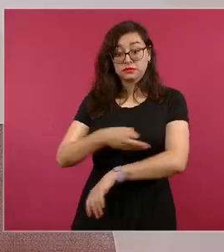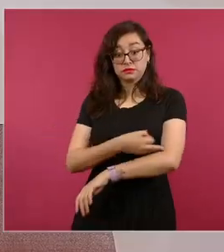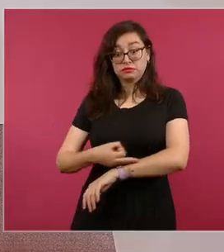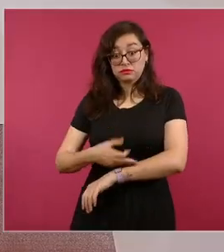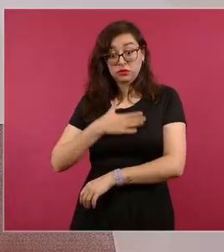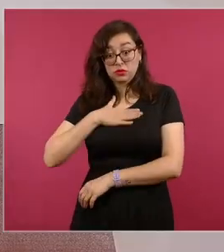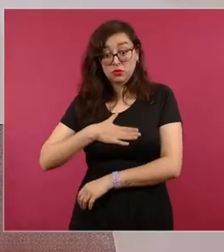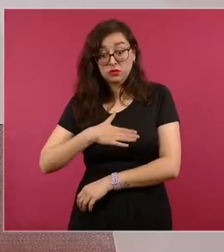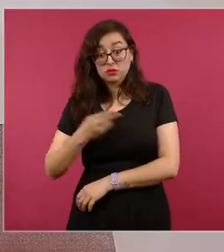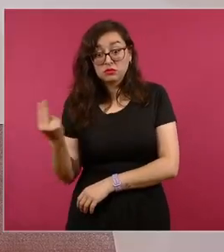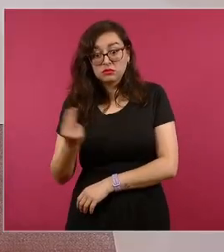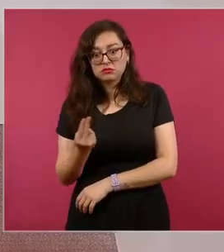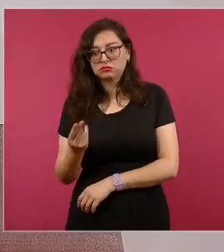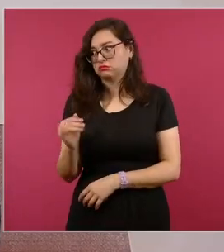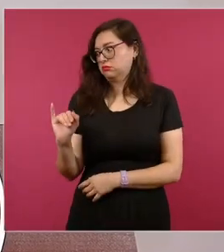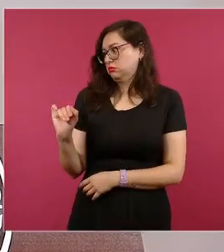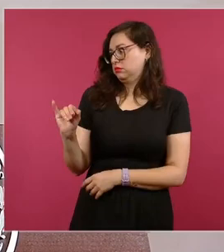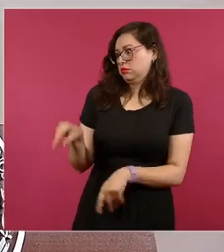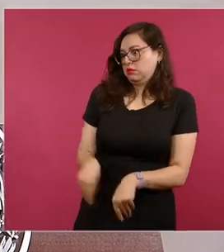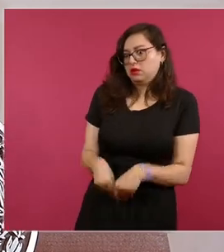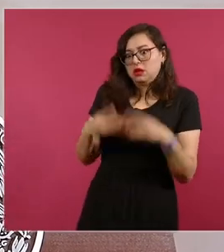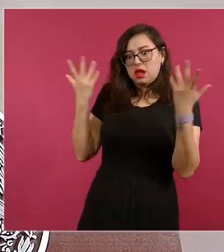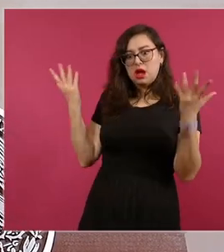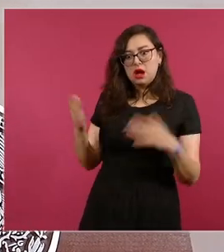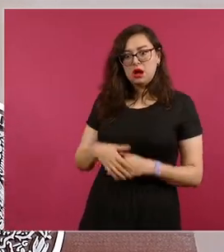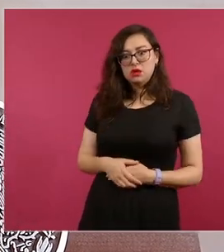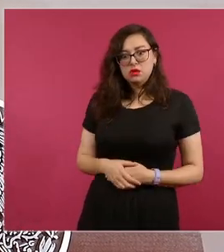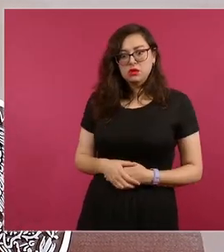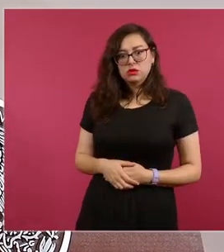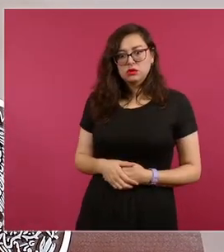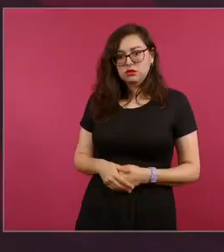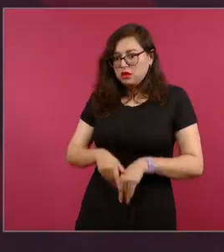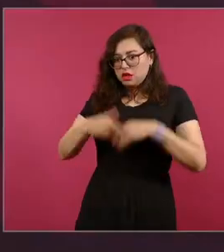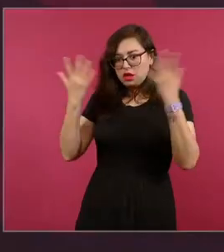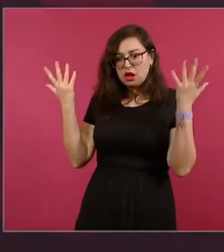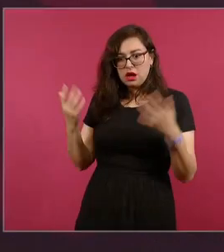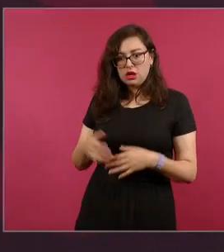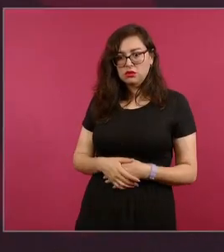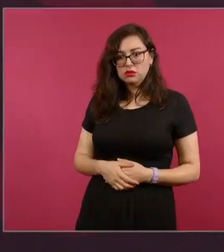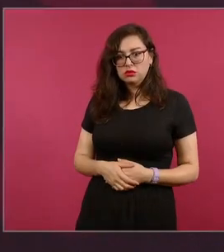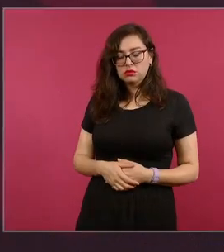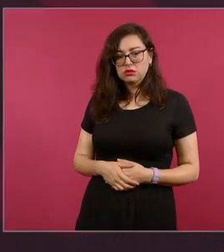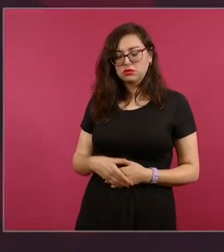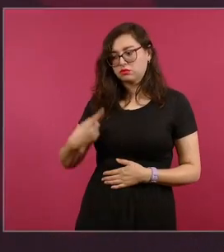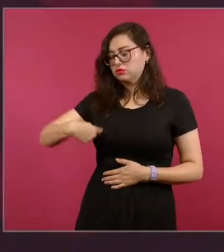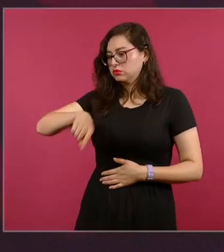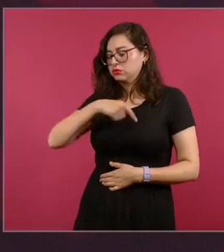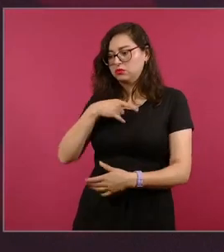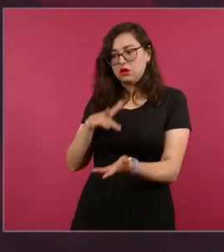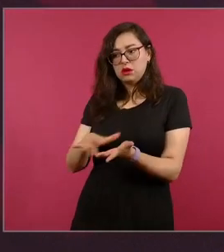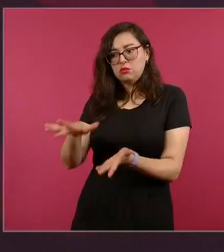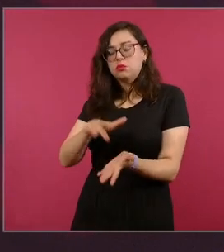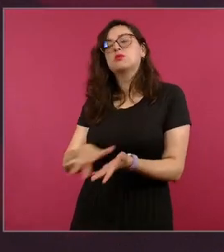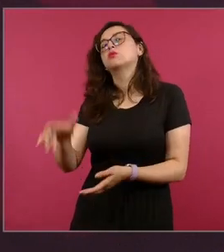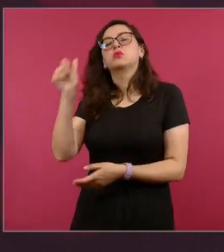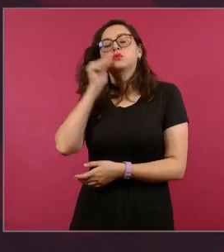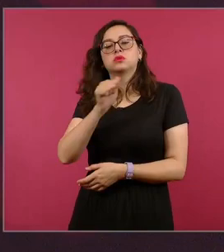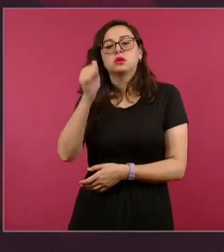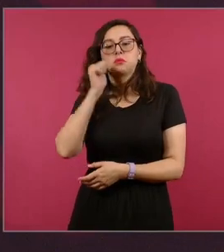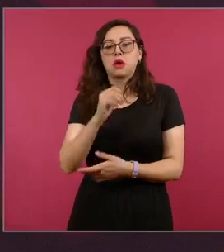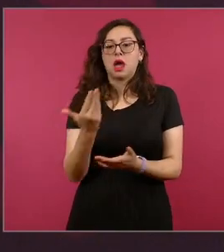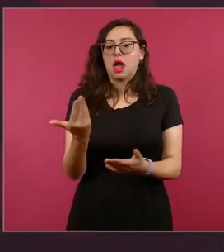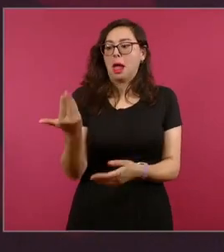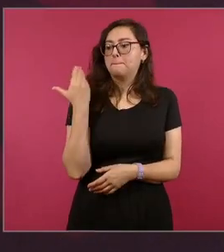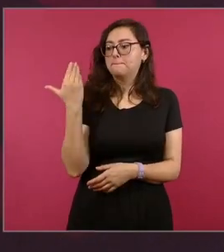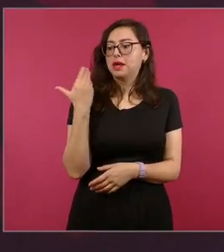Sí, claro, de siempre apoyamos, siempre apoyamos. Y acaba de estar la Secretaría